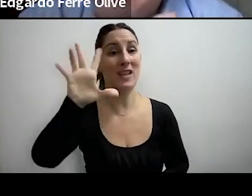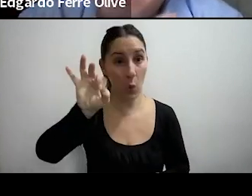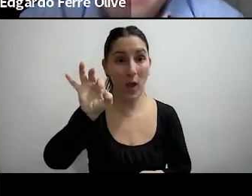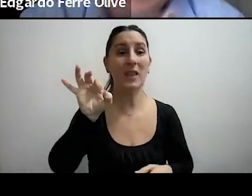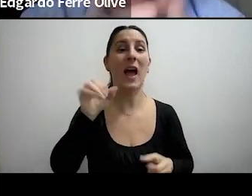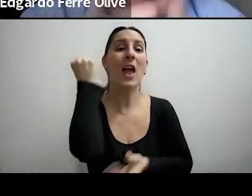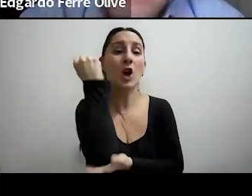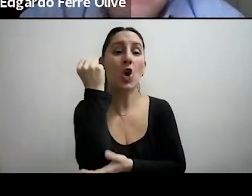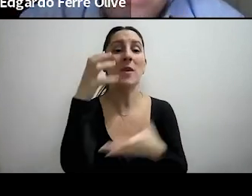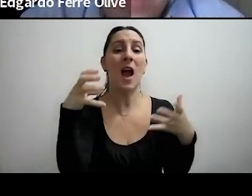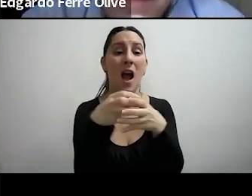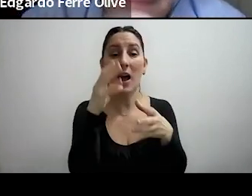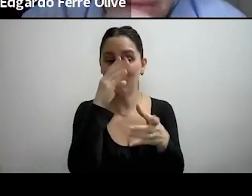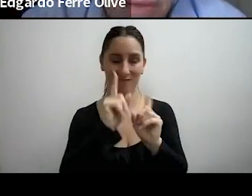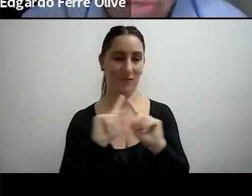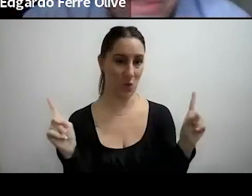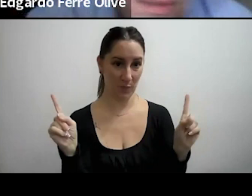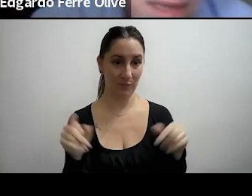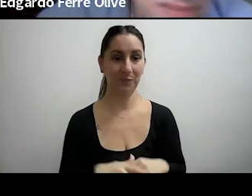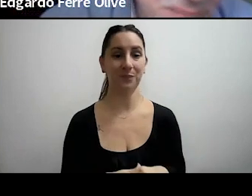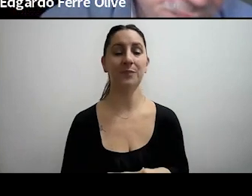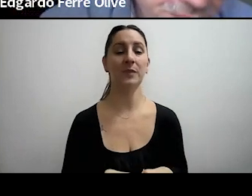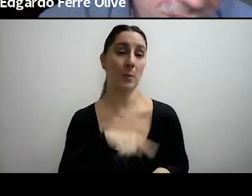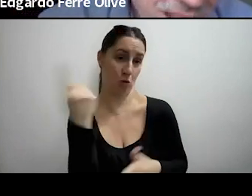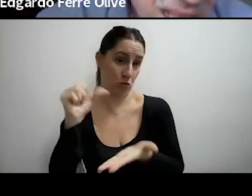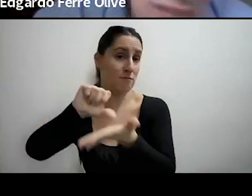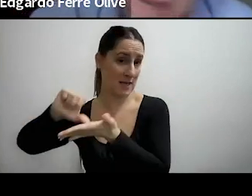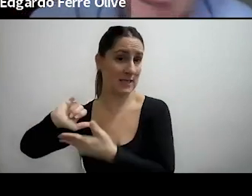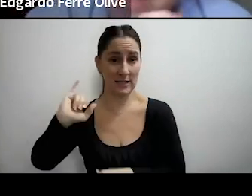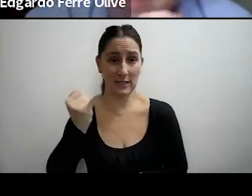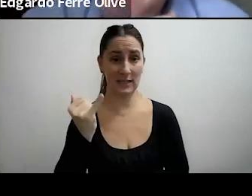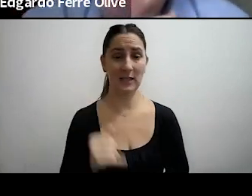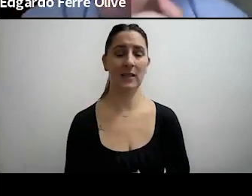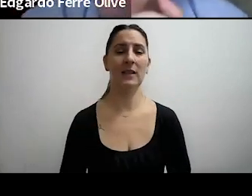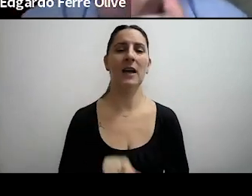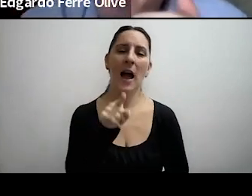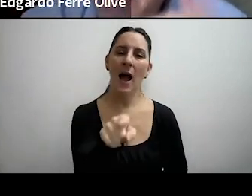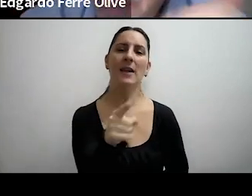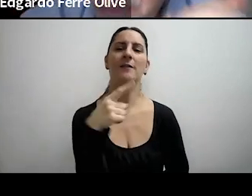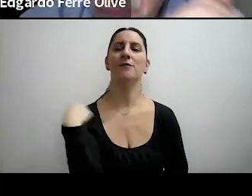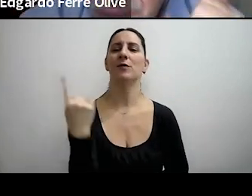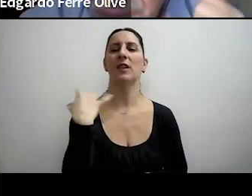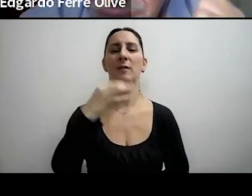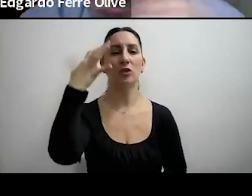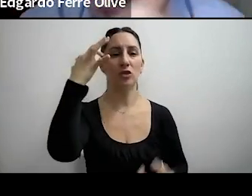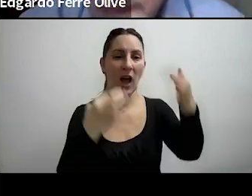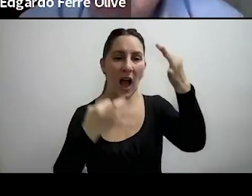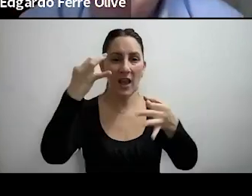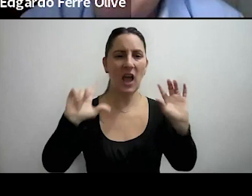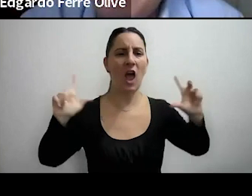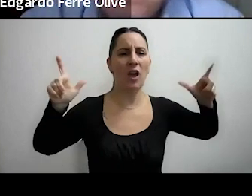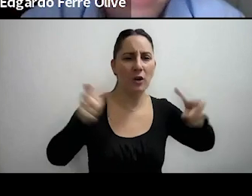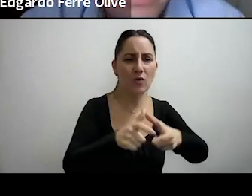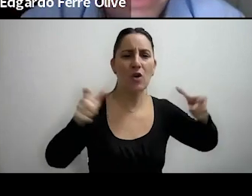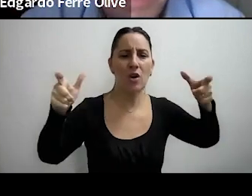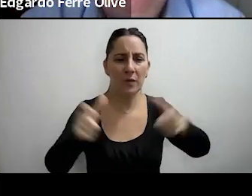estar. Y ahí entra a jugar lo que yo les decía. Analizar, que se está analizando a través de reuniones de la International